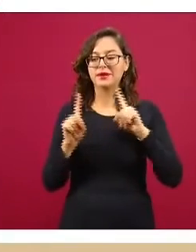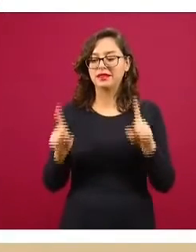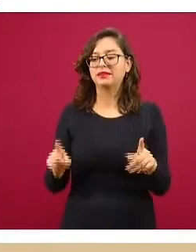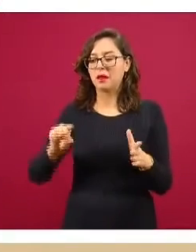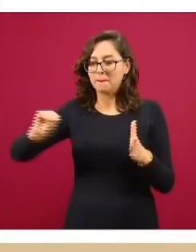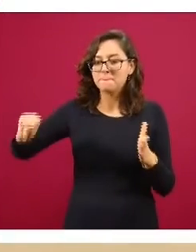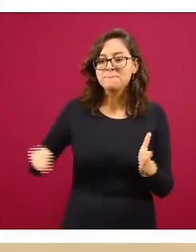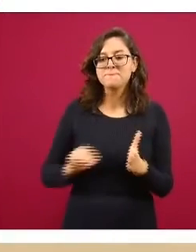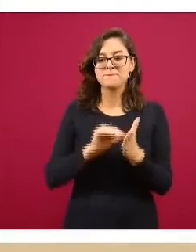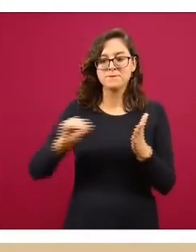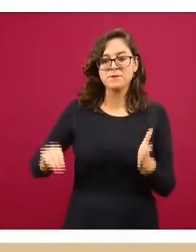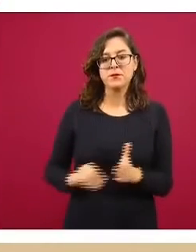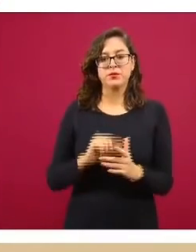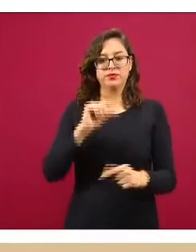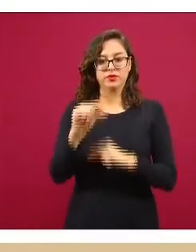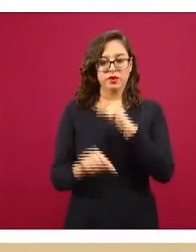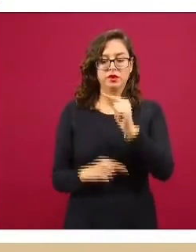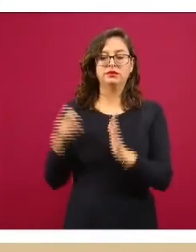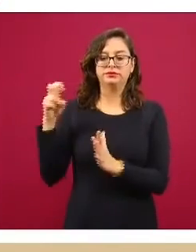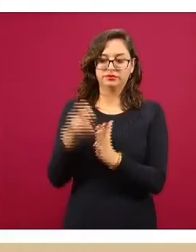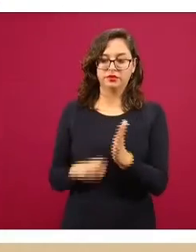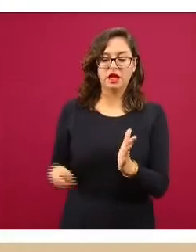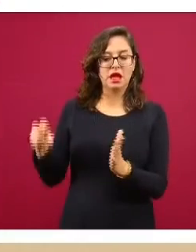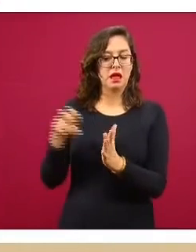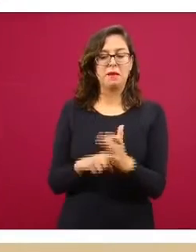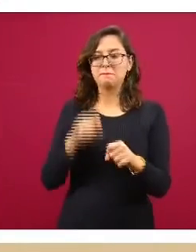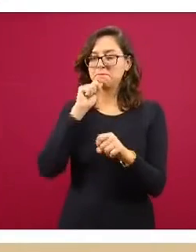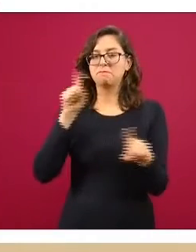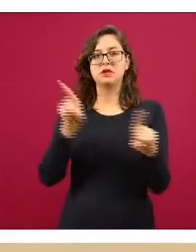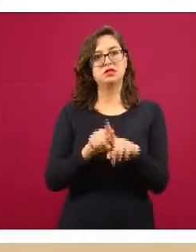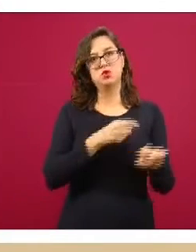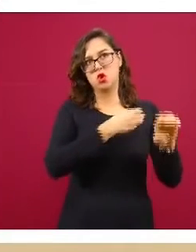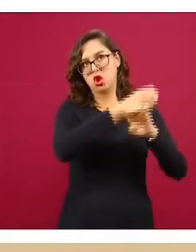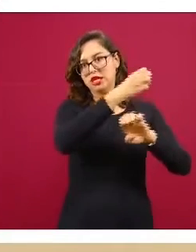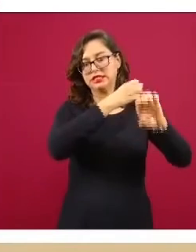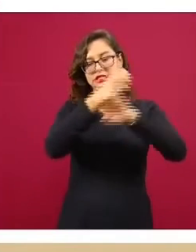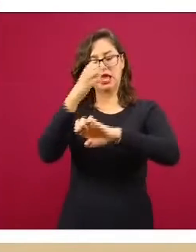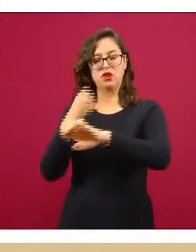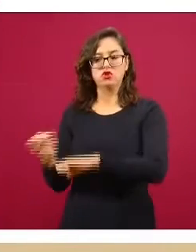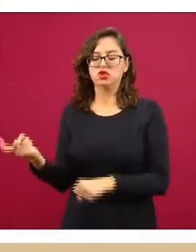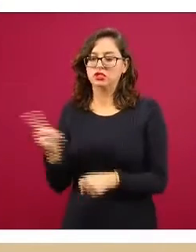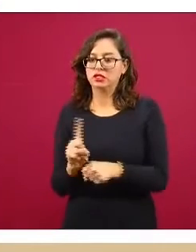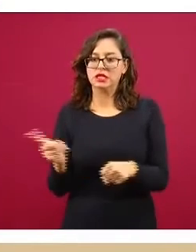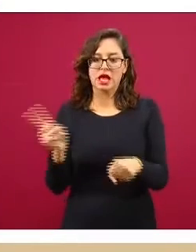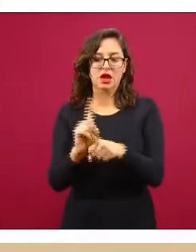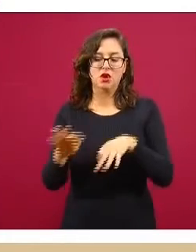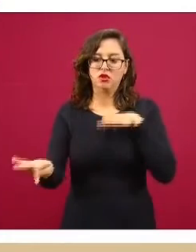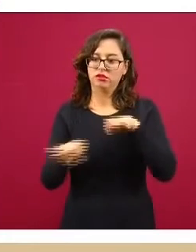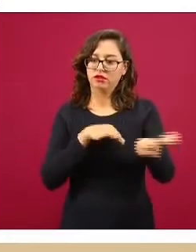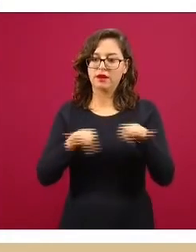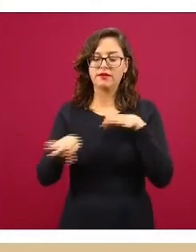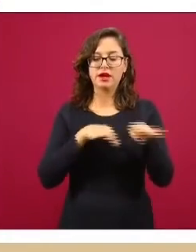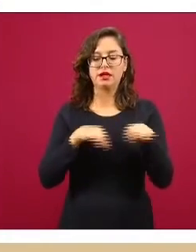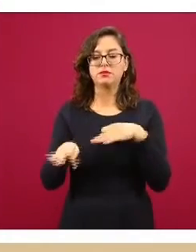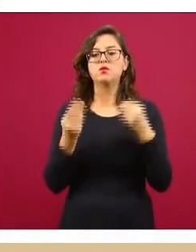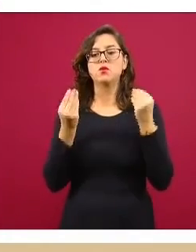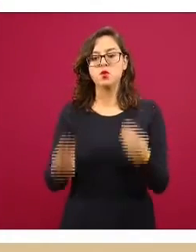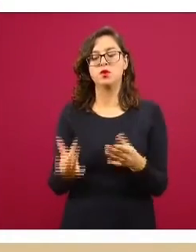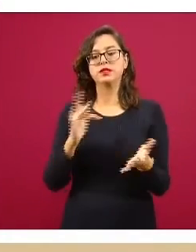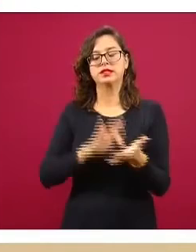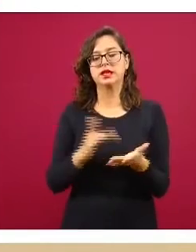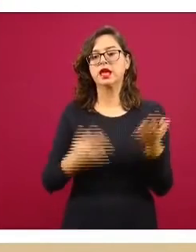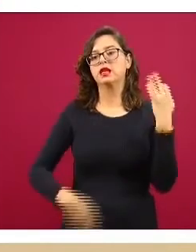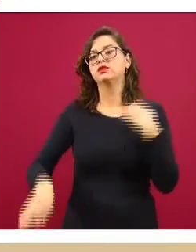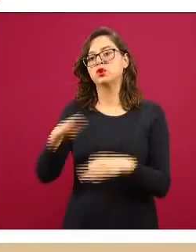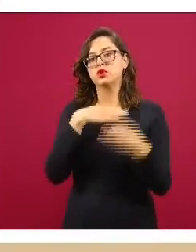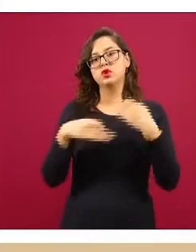diferencial y lo hemos ido corrigiendo, cosa que hemos estado haciendo con todos los estados, que es un ejercicio día con día y que pues, agradezco mucho